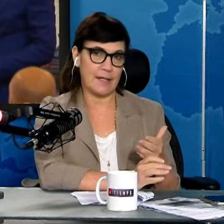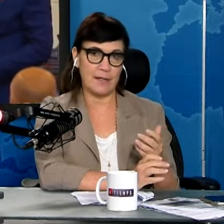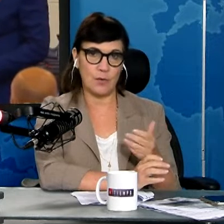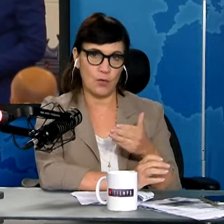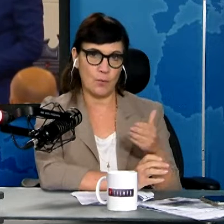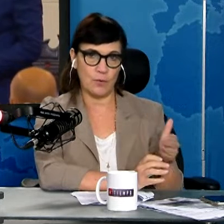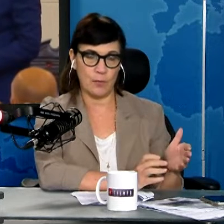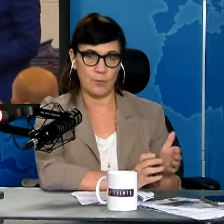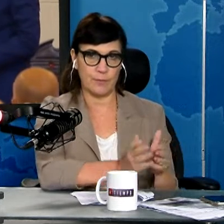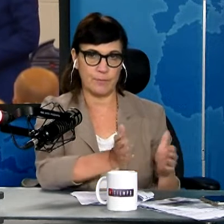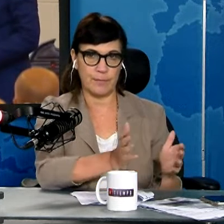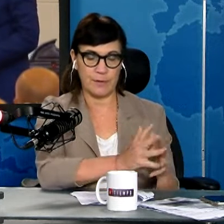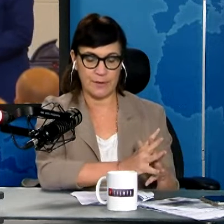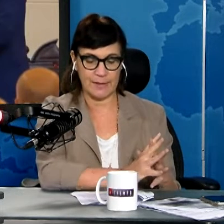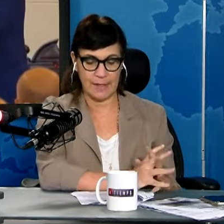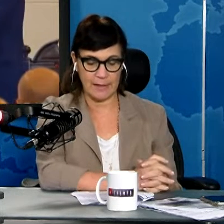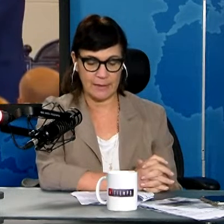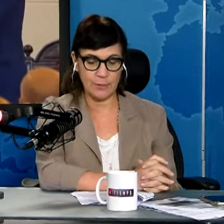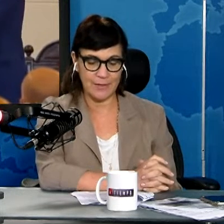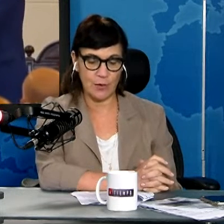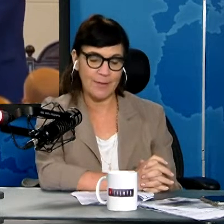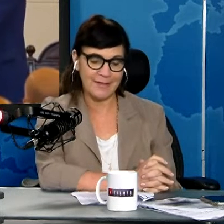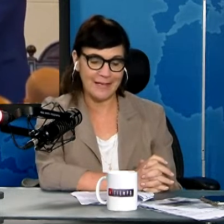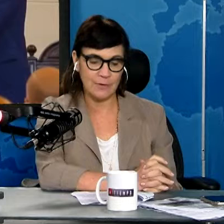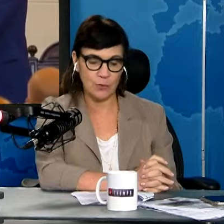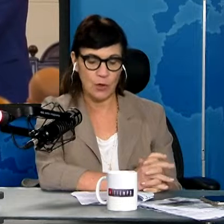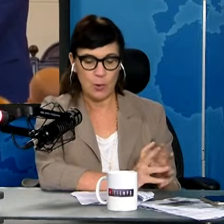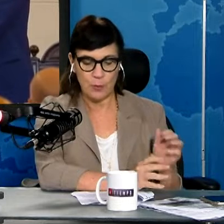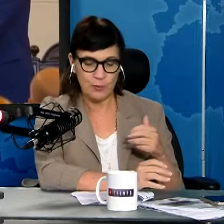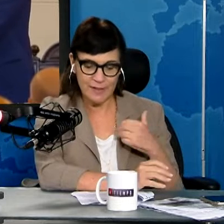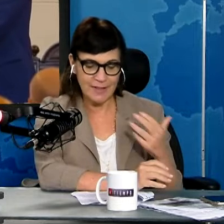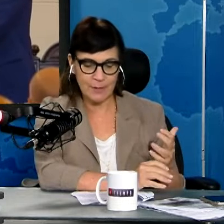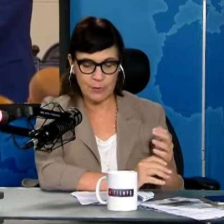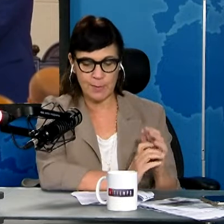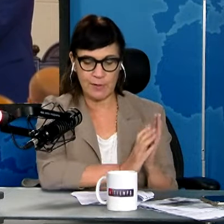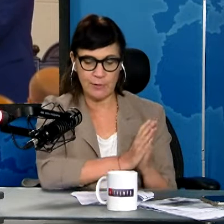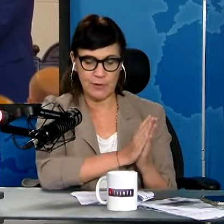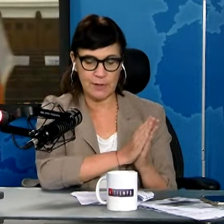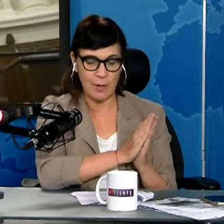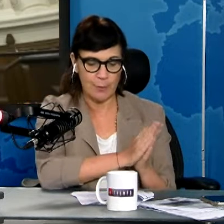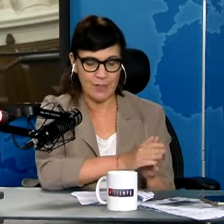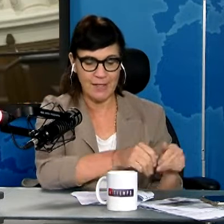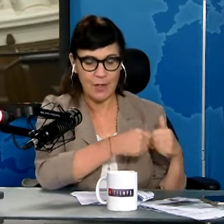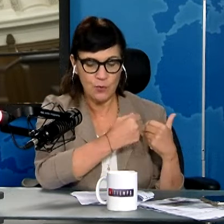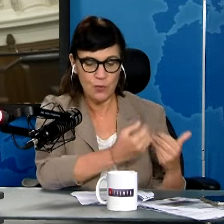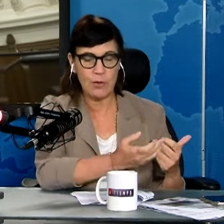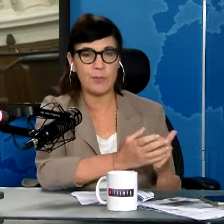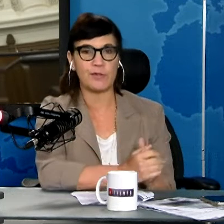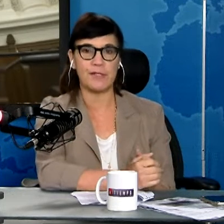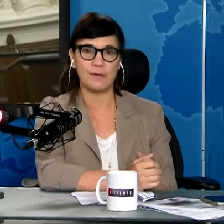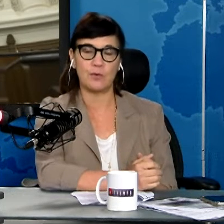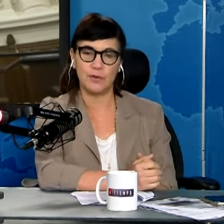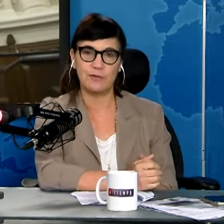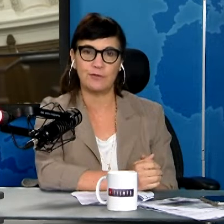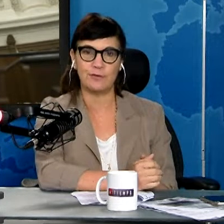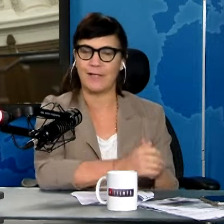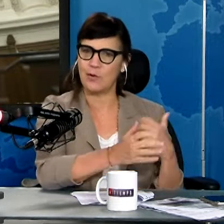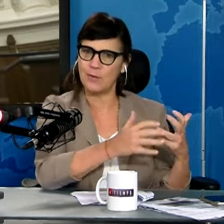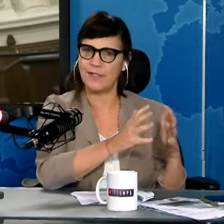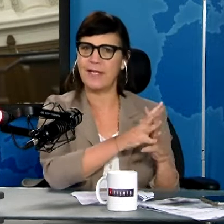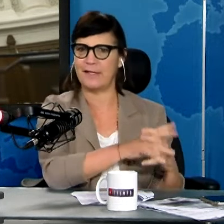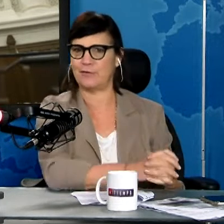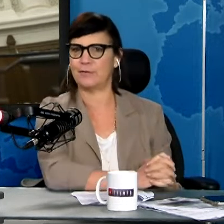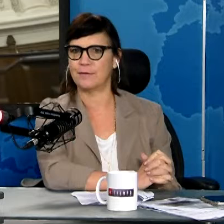gana el no, como está usted comentando, pues un 74% de los chilenos apoyaría un nuevo proceso constitucional.